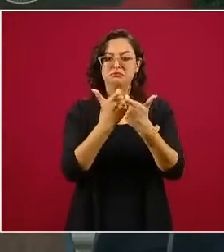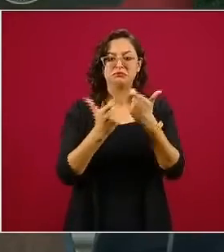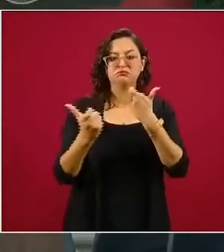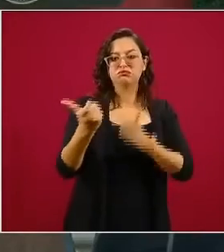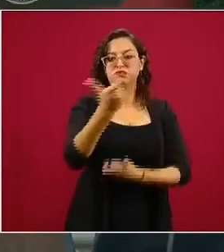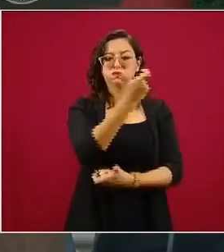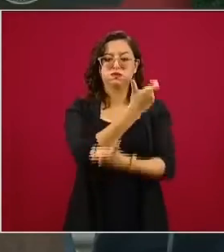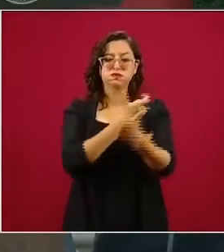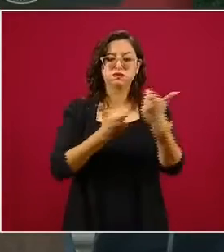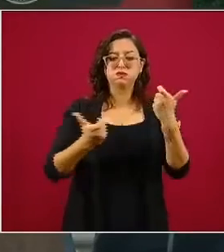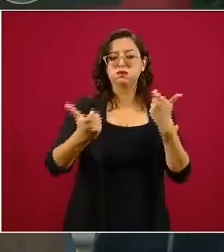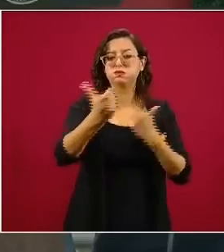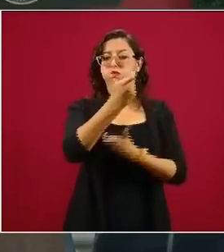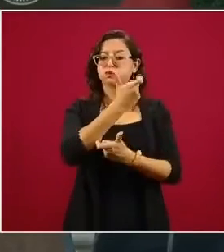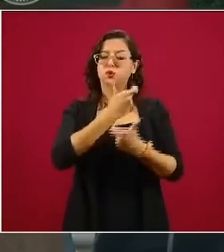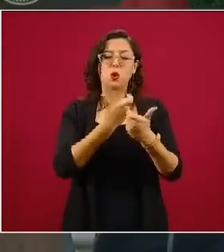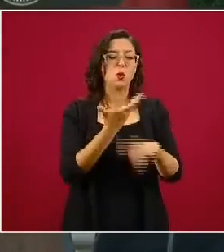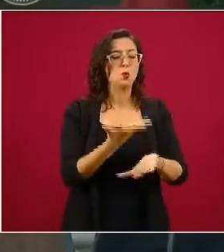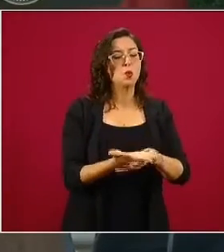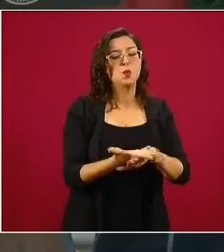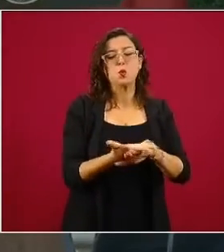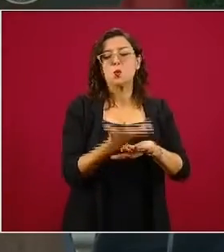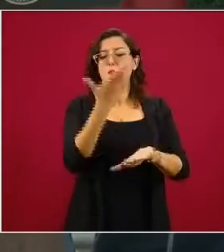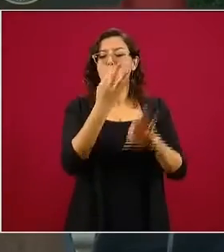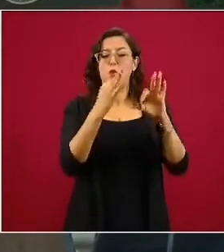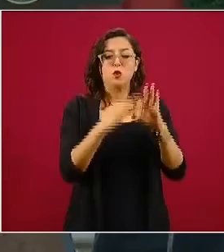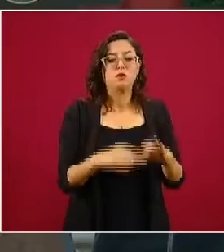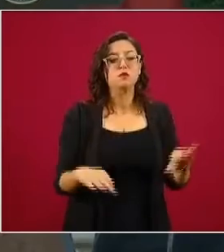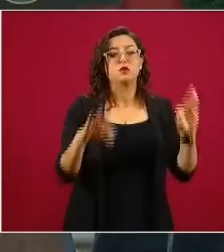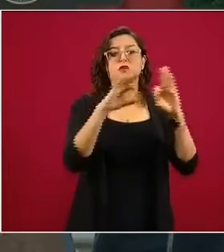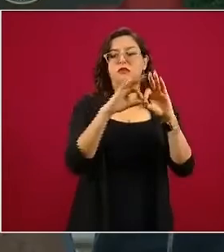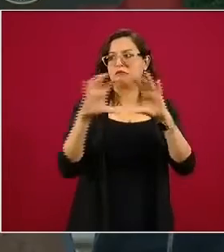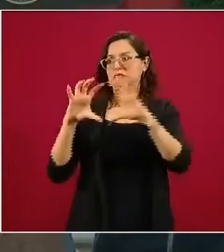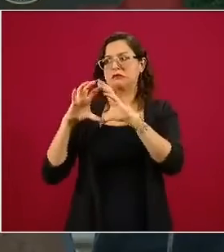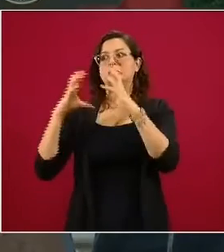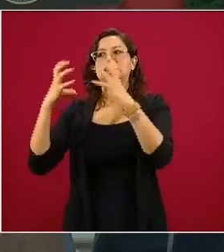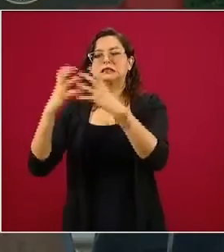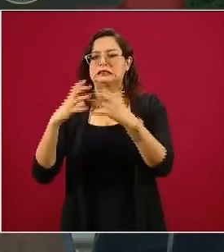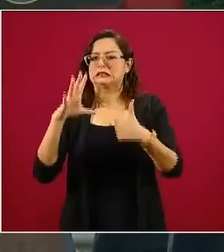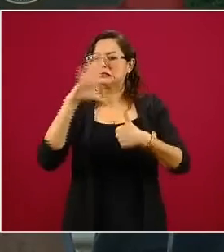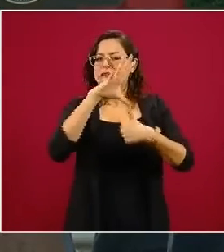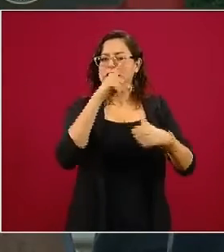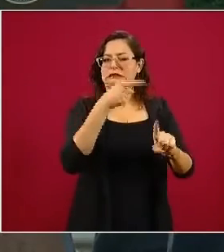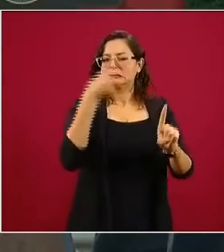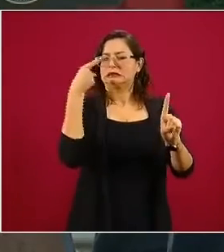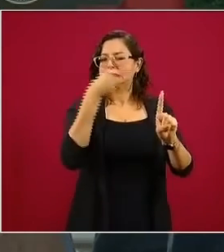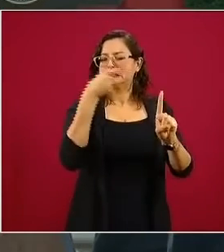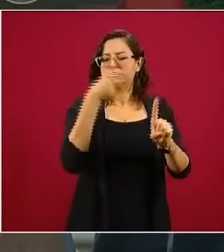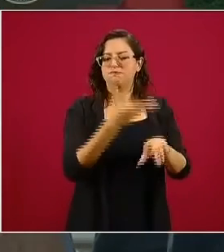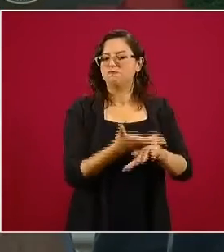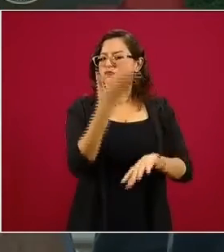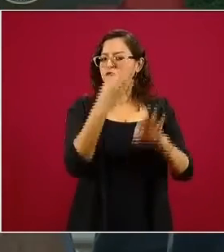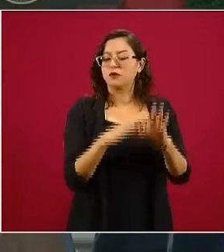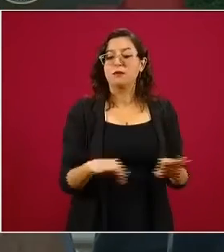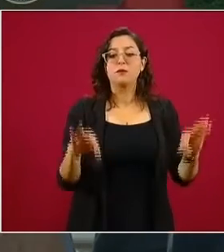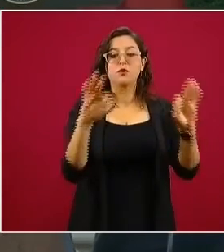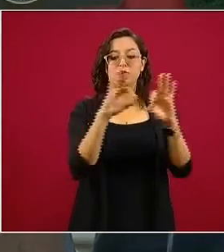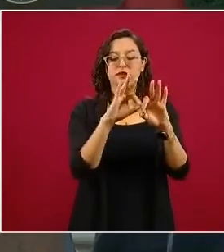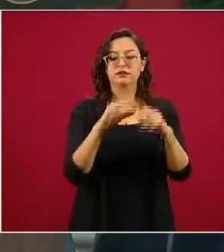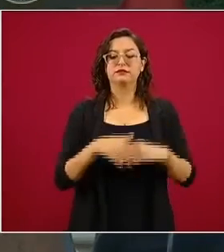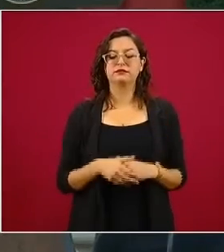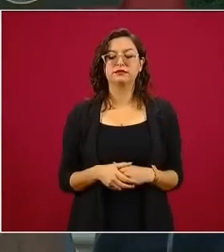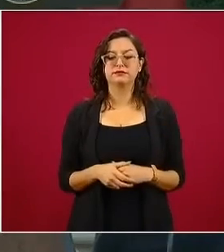económicas más importantes del planeta. No obstante, nuestra región